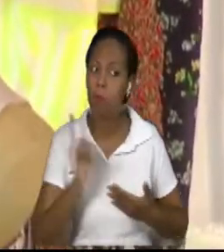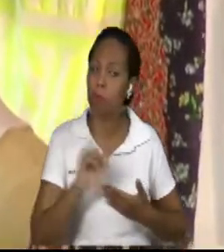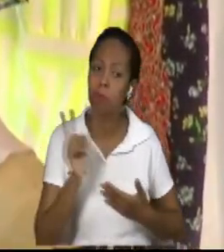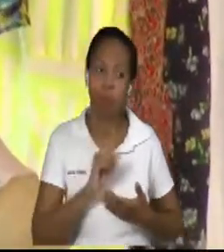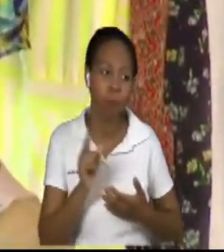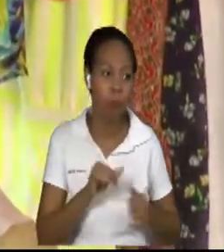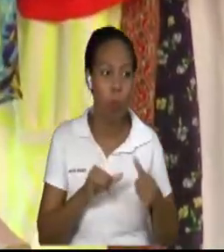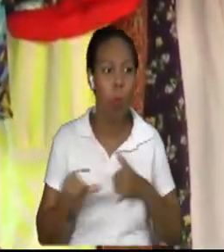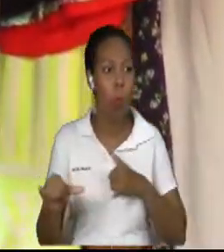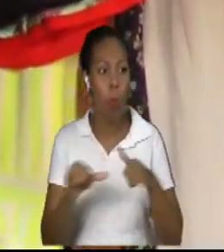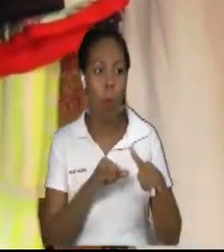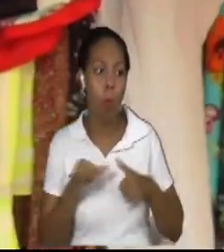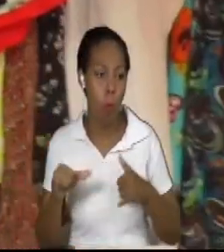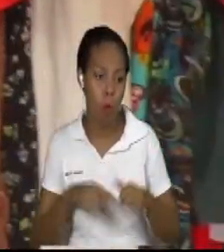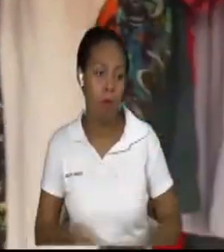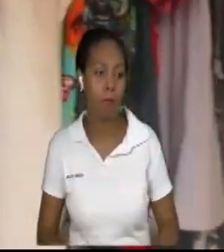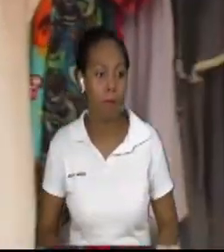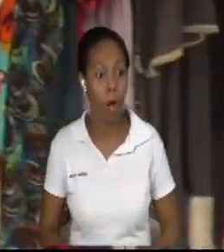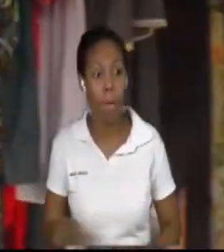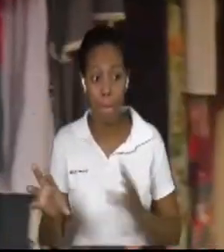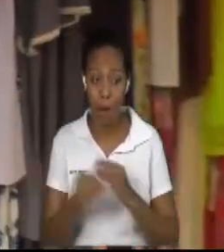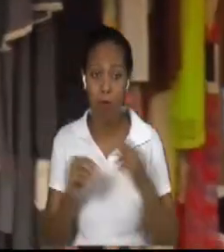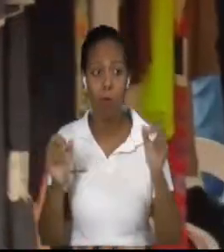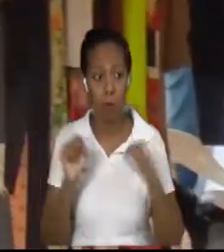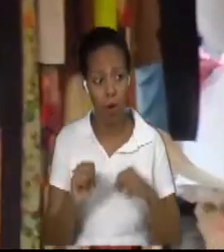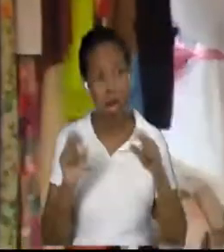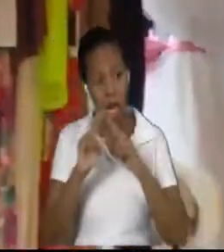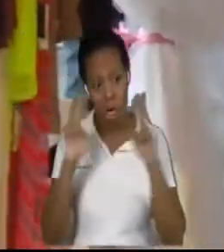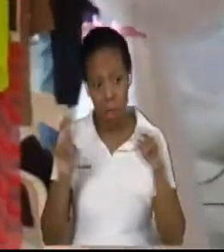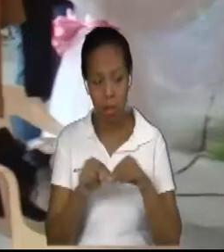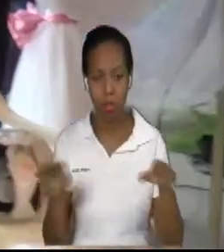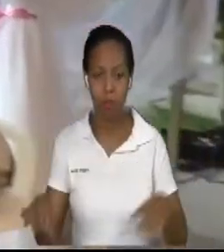supuesto también en las tiendas virtuales. Ese